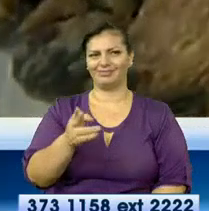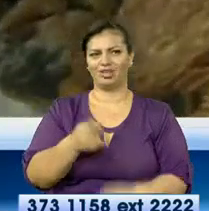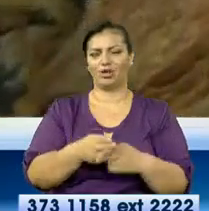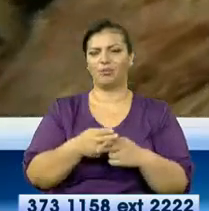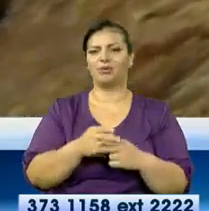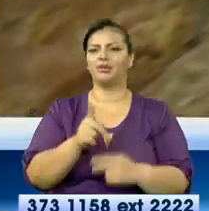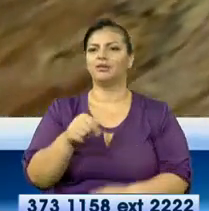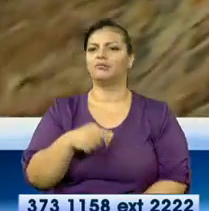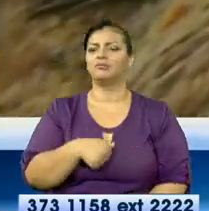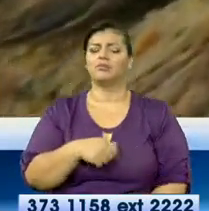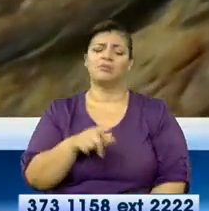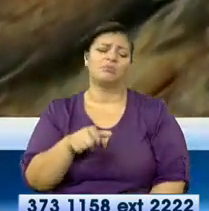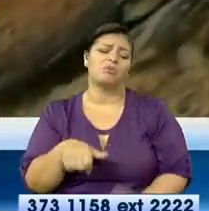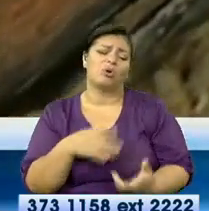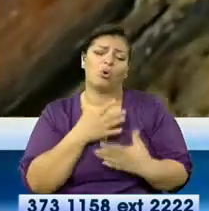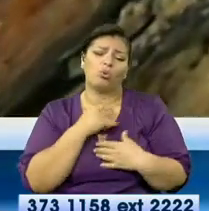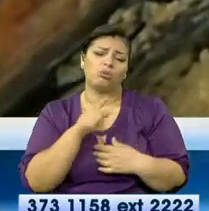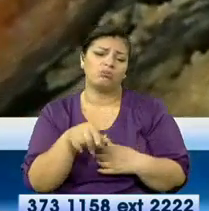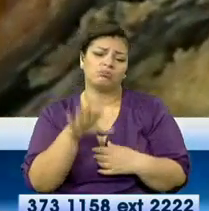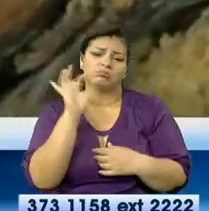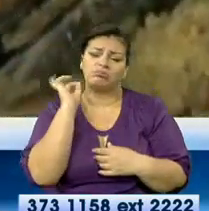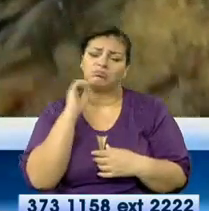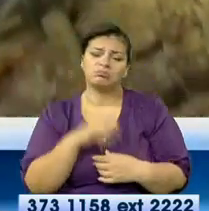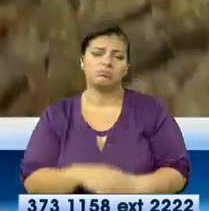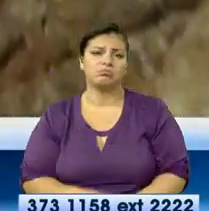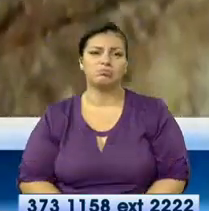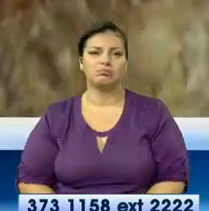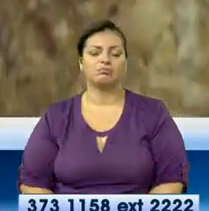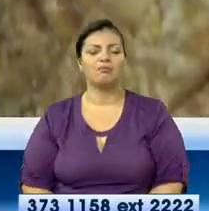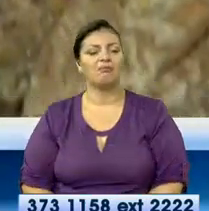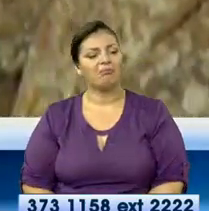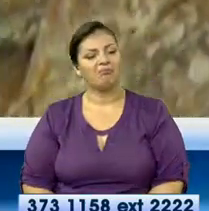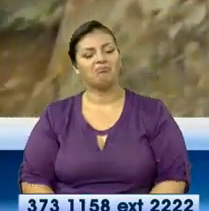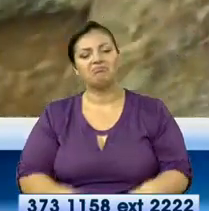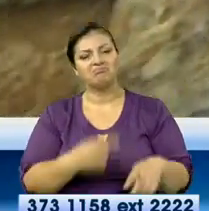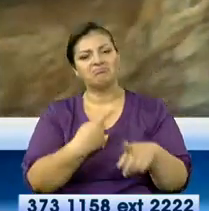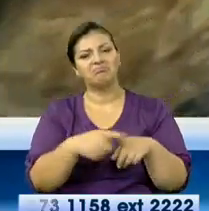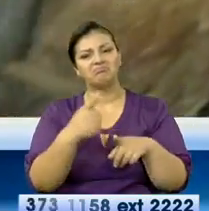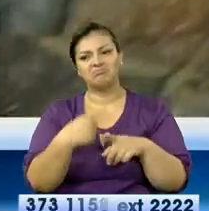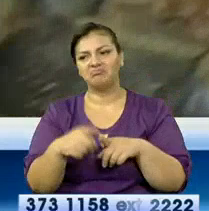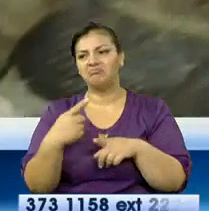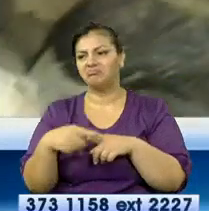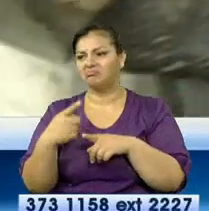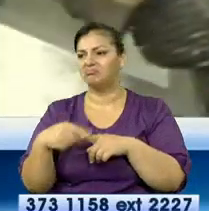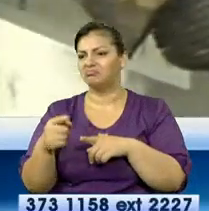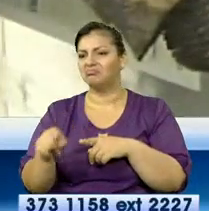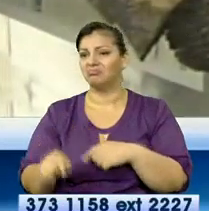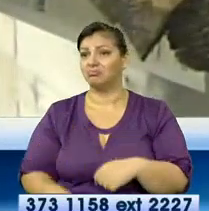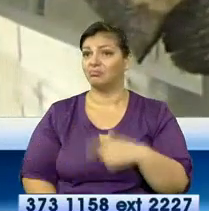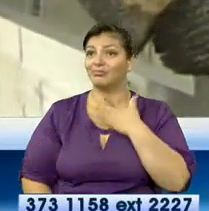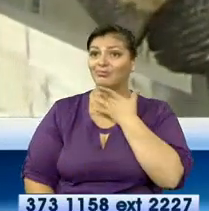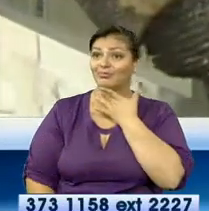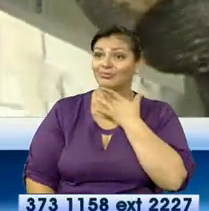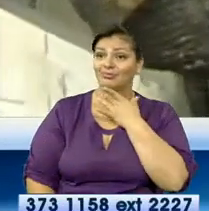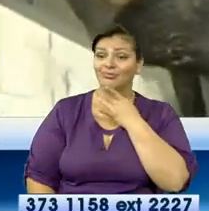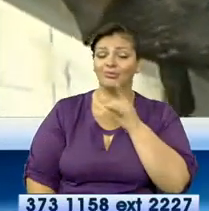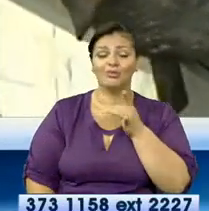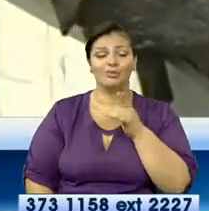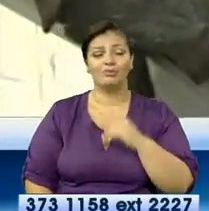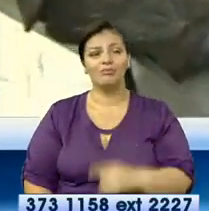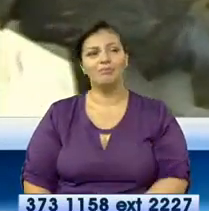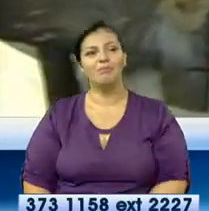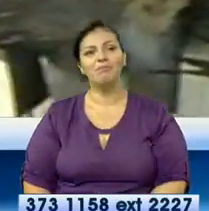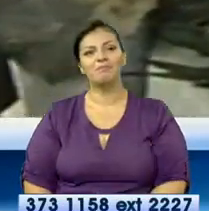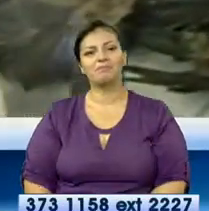como desea hacer su panesa Me parece muy bien que hay eh variedades por ejemplo el pampanito es riquísimo afuera de esto también a mí me gusta mucho el pampanito sí